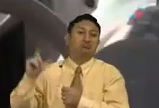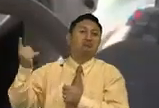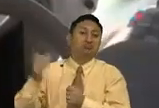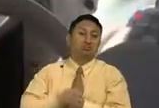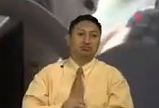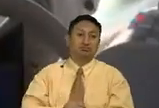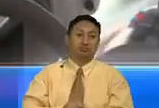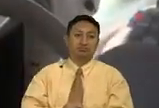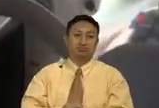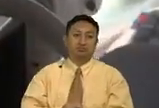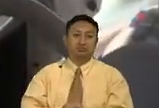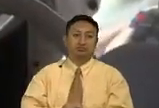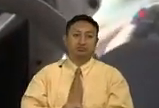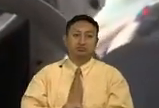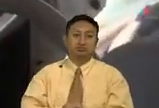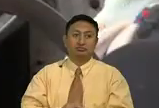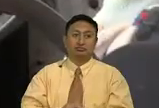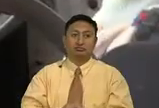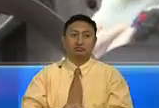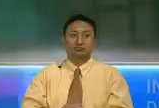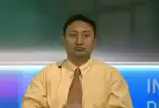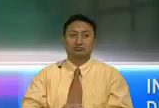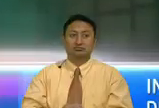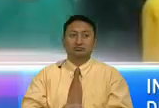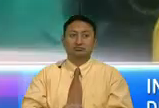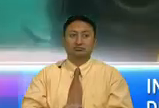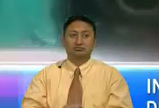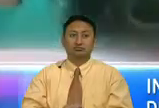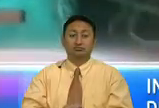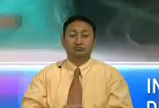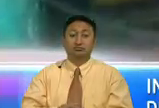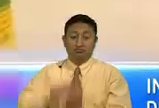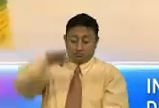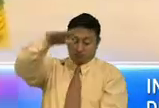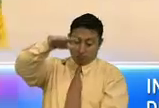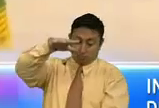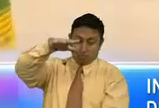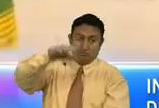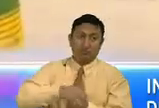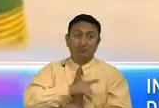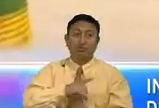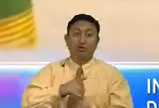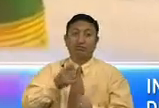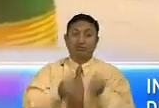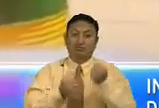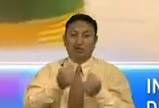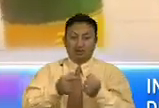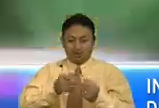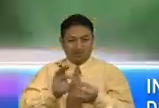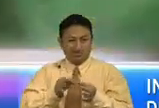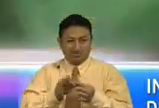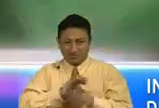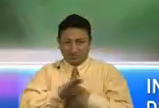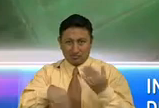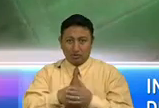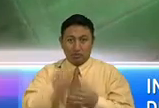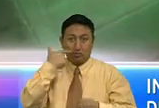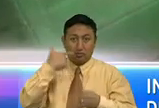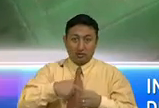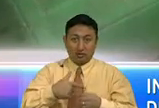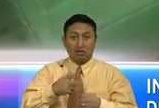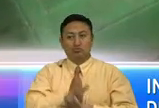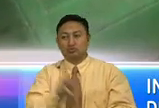es como para medio sobrevivir lo que nosotros podemos hacer. Galones, canecas, modificación de tanques, todo es válido para transportar la gasolina a